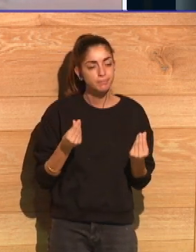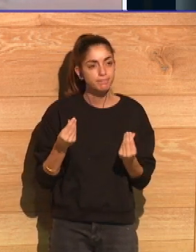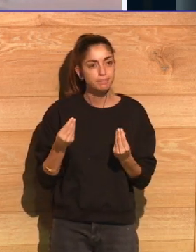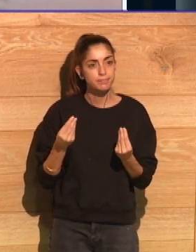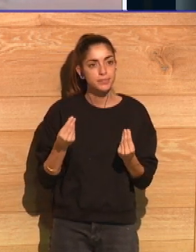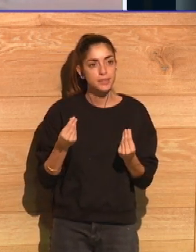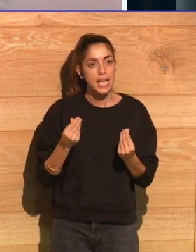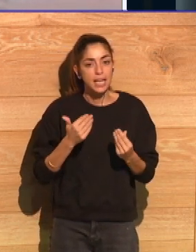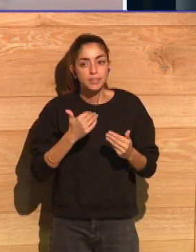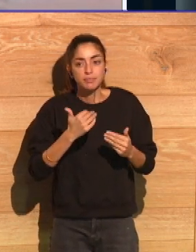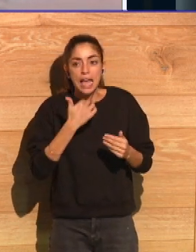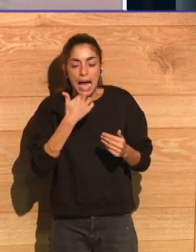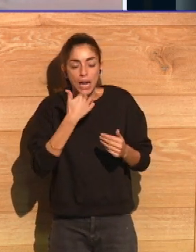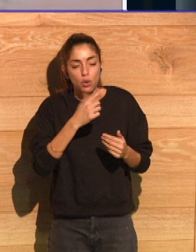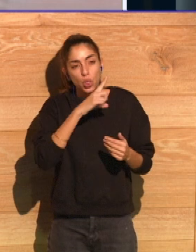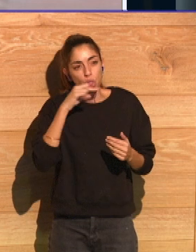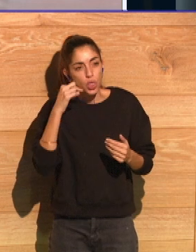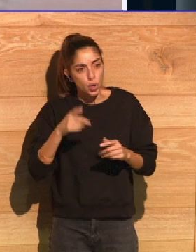casi doloroso.